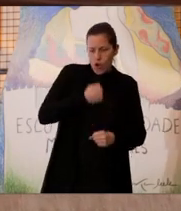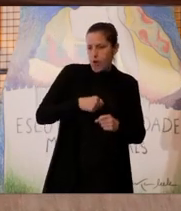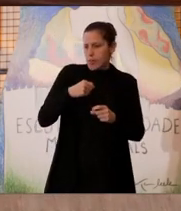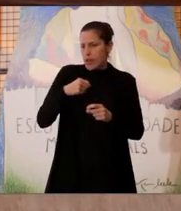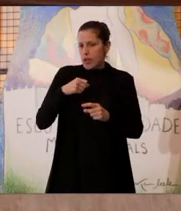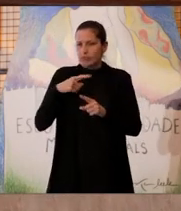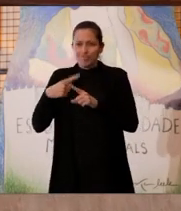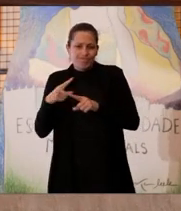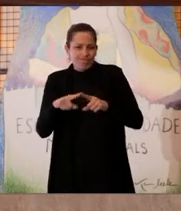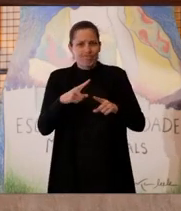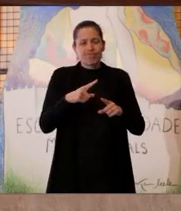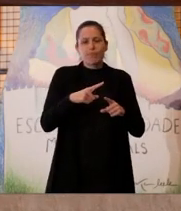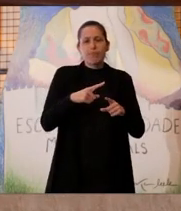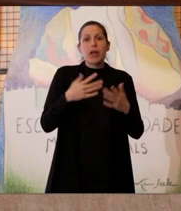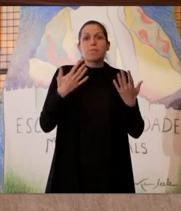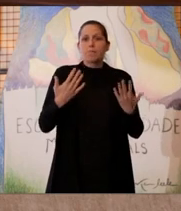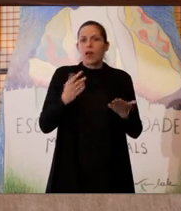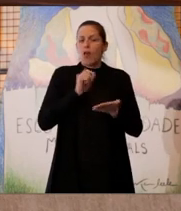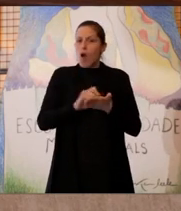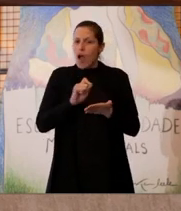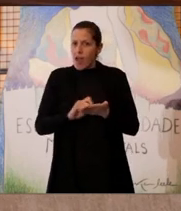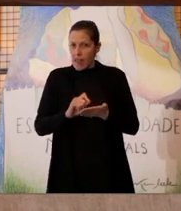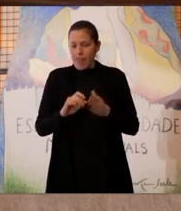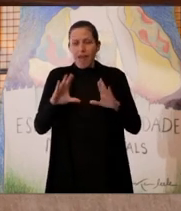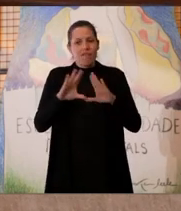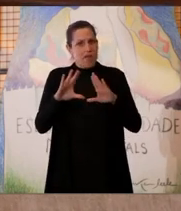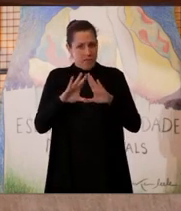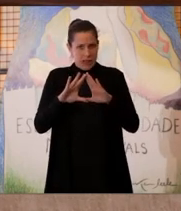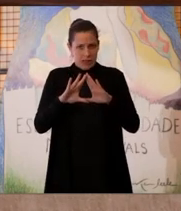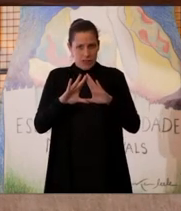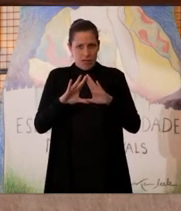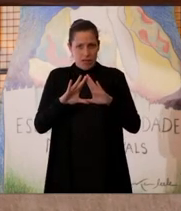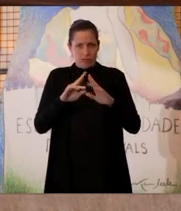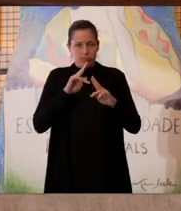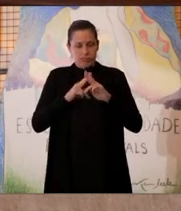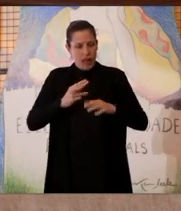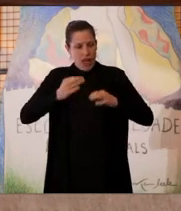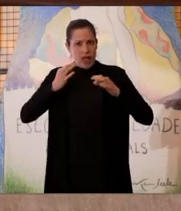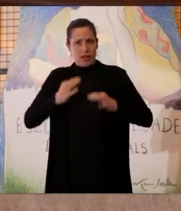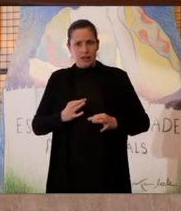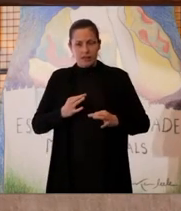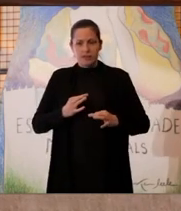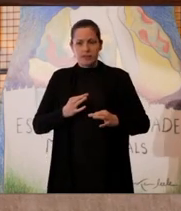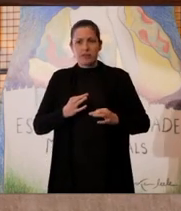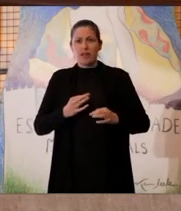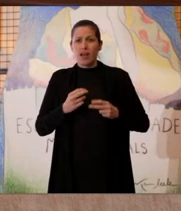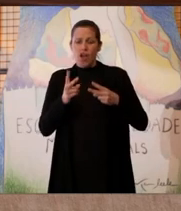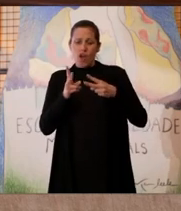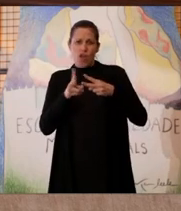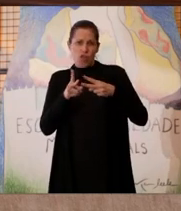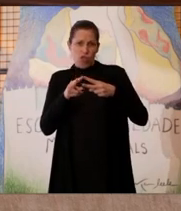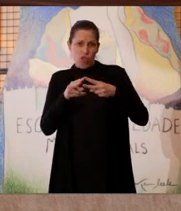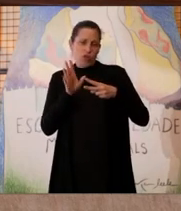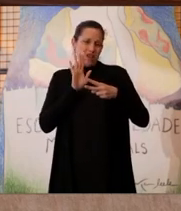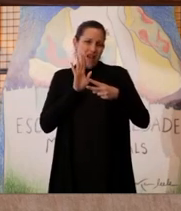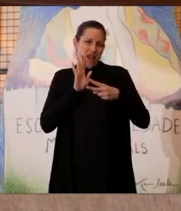si una agenda feminista que se denomina como tal no incluye estos dos aspectos no hablamos de